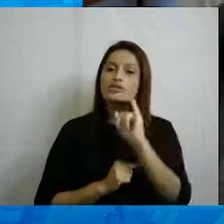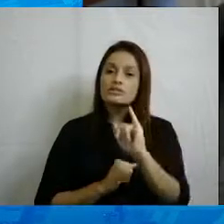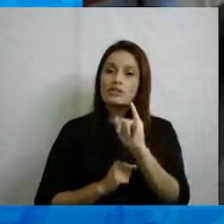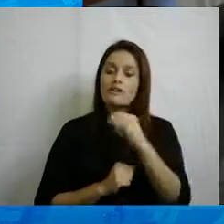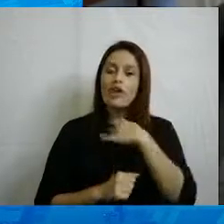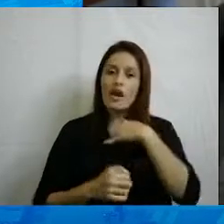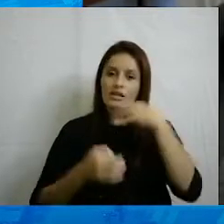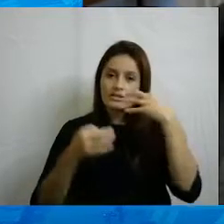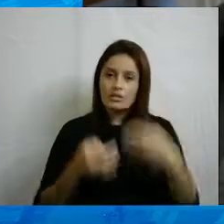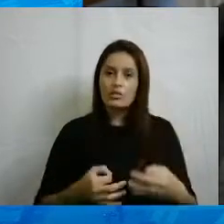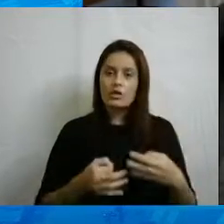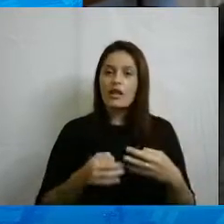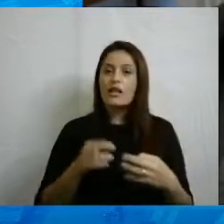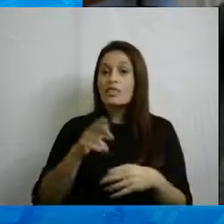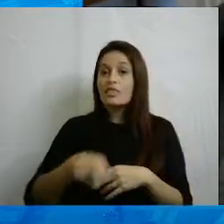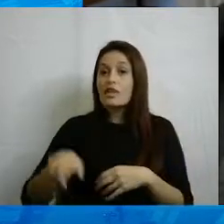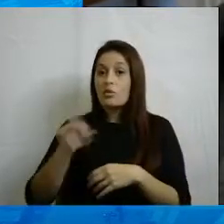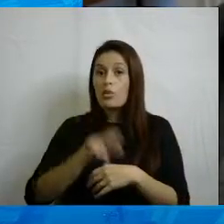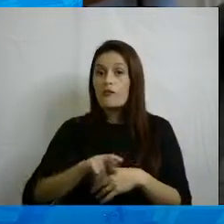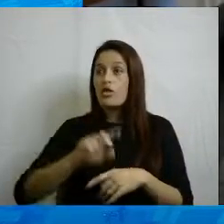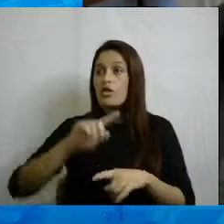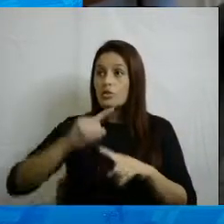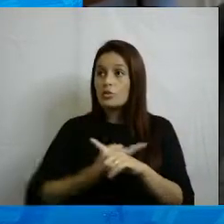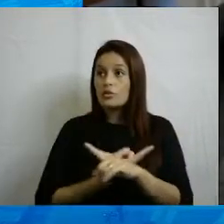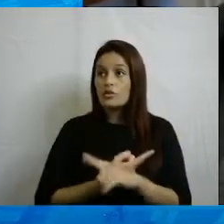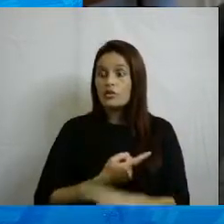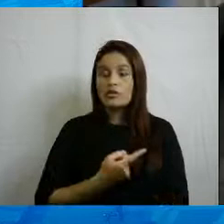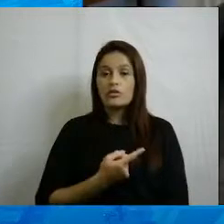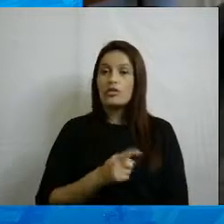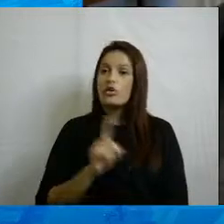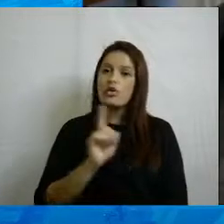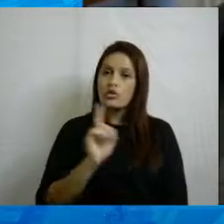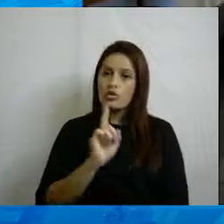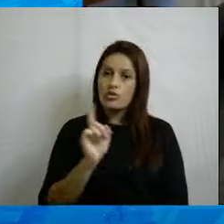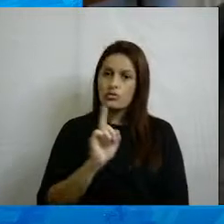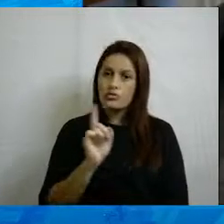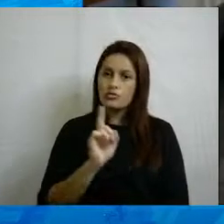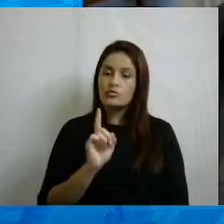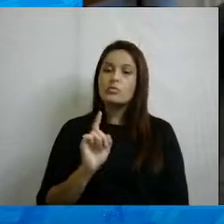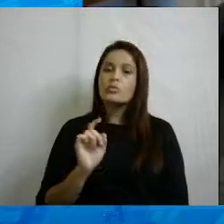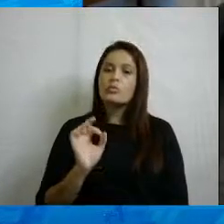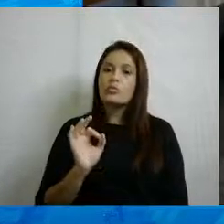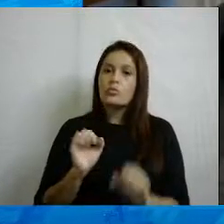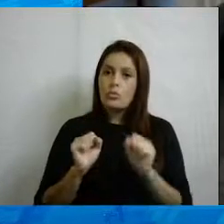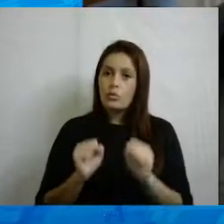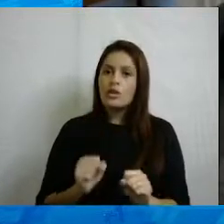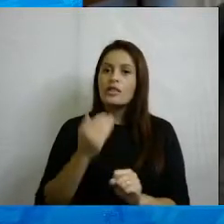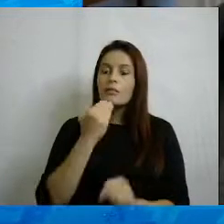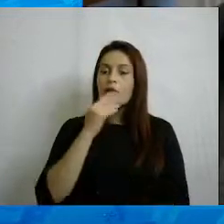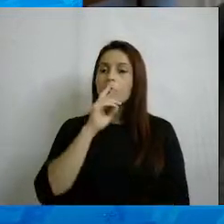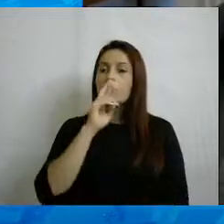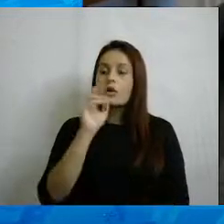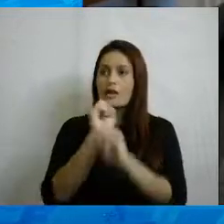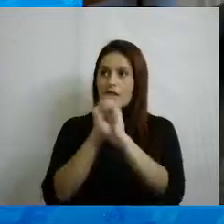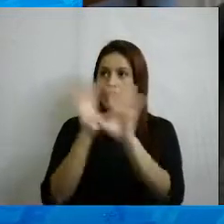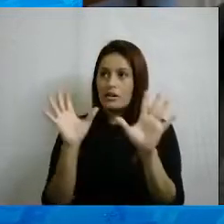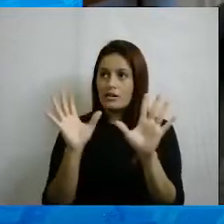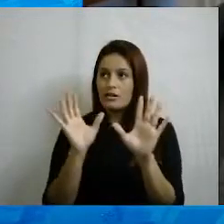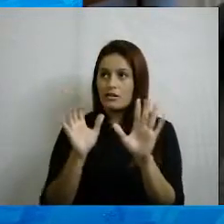de que esta situación no vuelva a suceder, o sea, que pueda tener una respuesta oportuna y que la respuesta también sea clara.